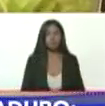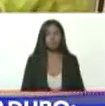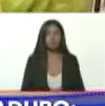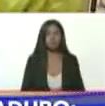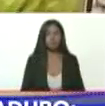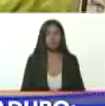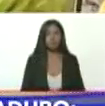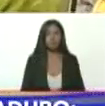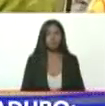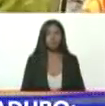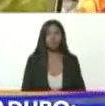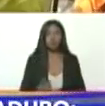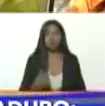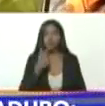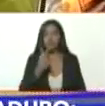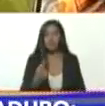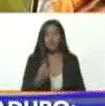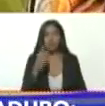He dicho,